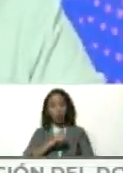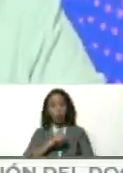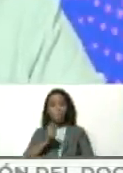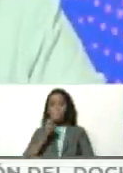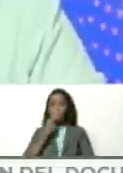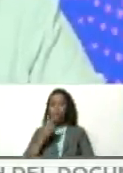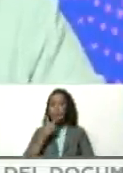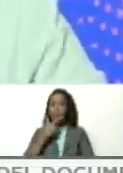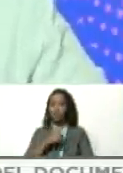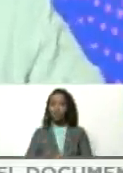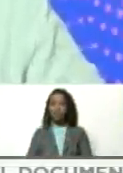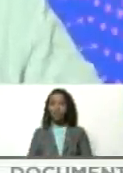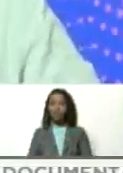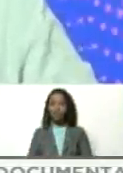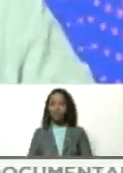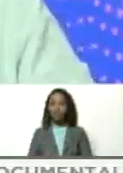bonito.